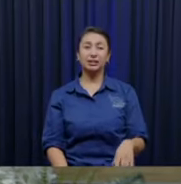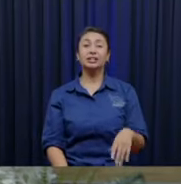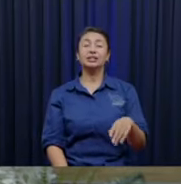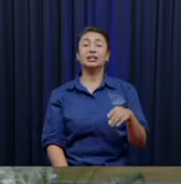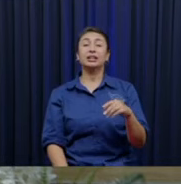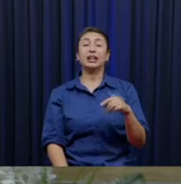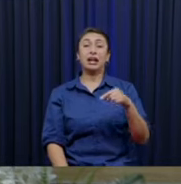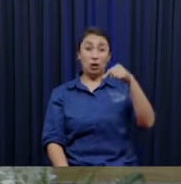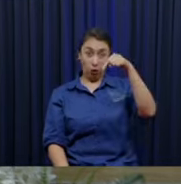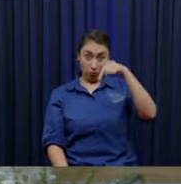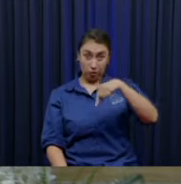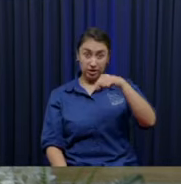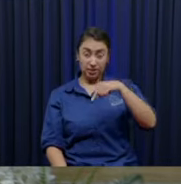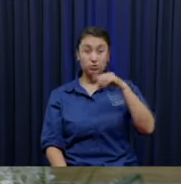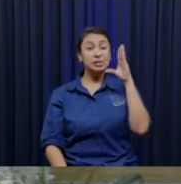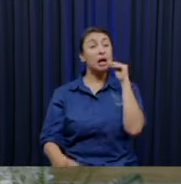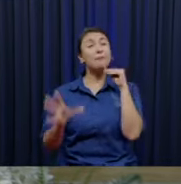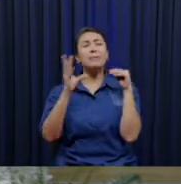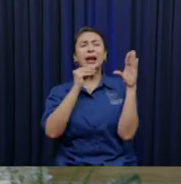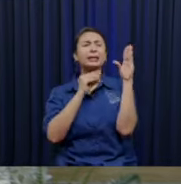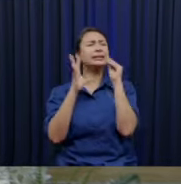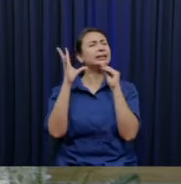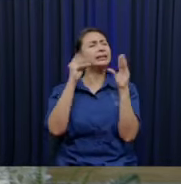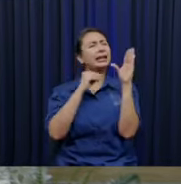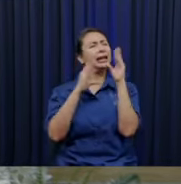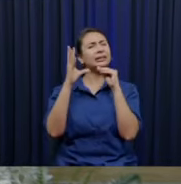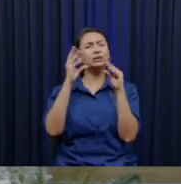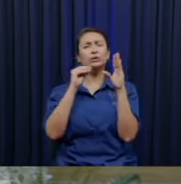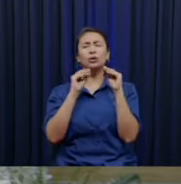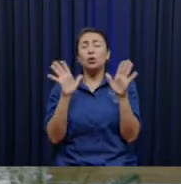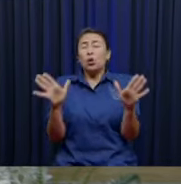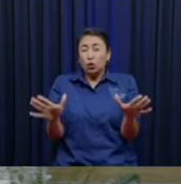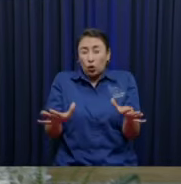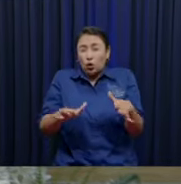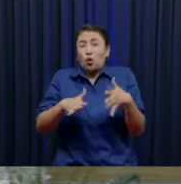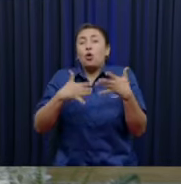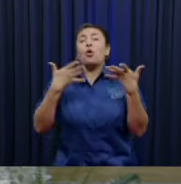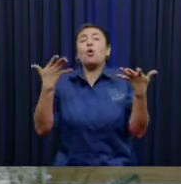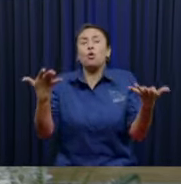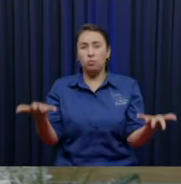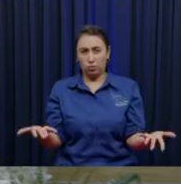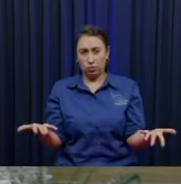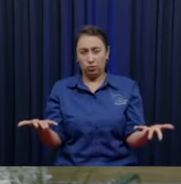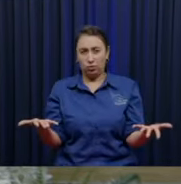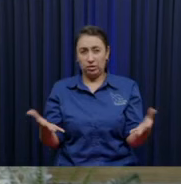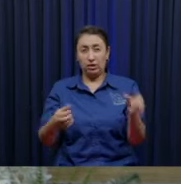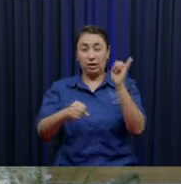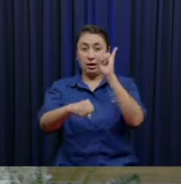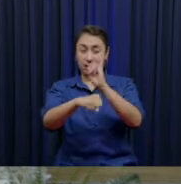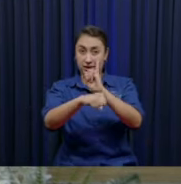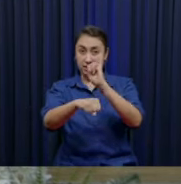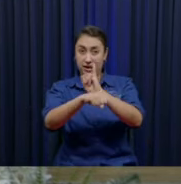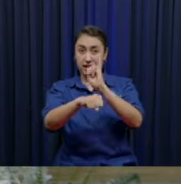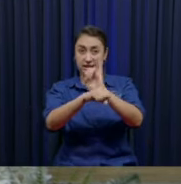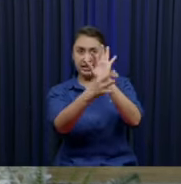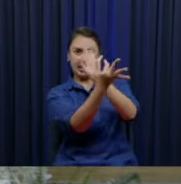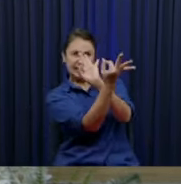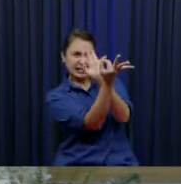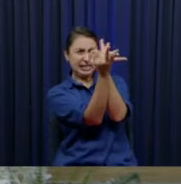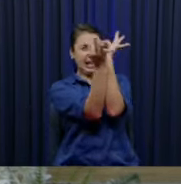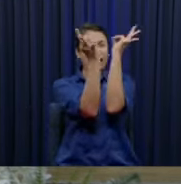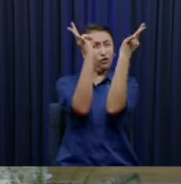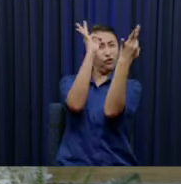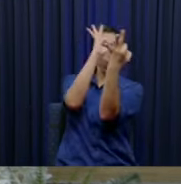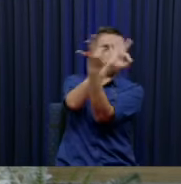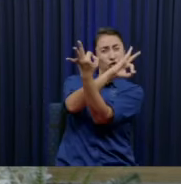trabajando. Para poder llegar a ese papel final de la semejanza, tenemos que trabajar primero